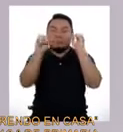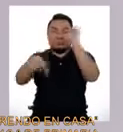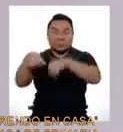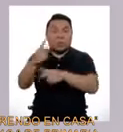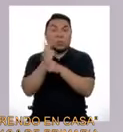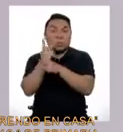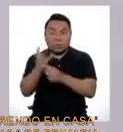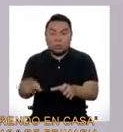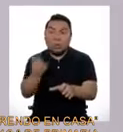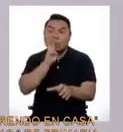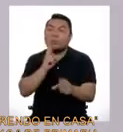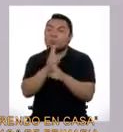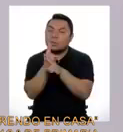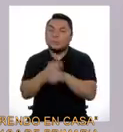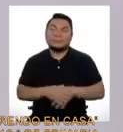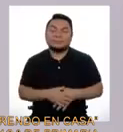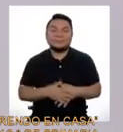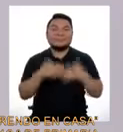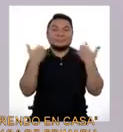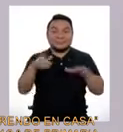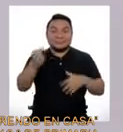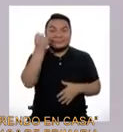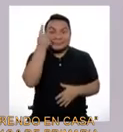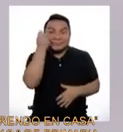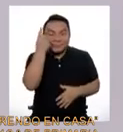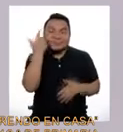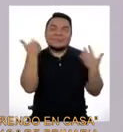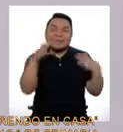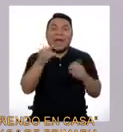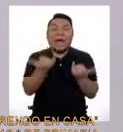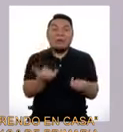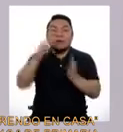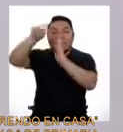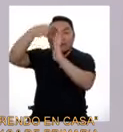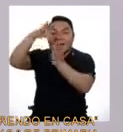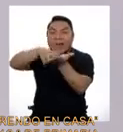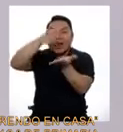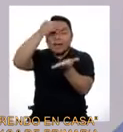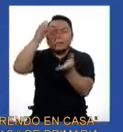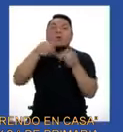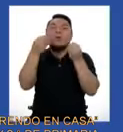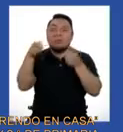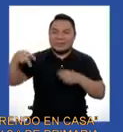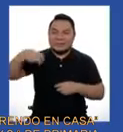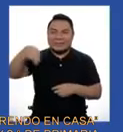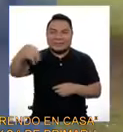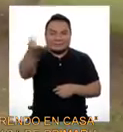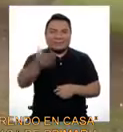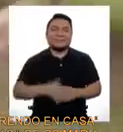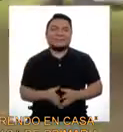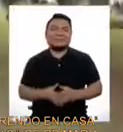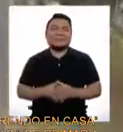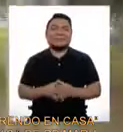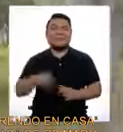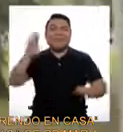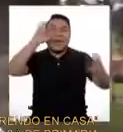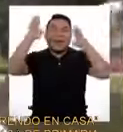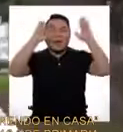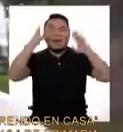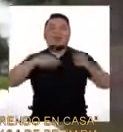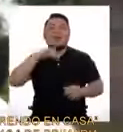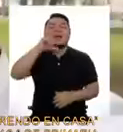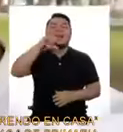con este tacho. Muy bien, luego de lo aprendido, vamos a ver un video sobre la ruta del reciclaje. Hola, ¿qué tal? Soy